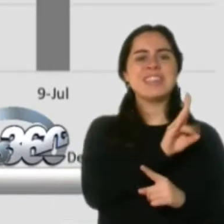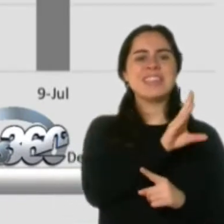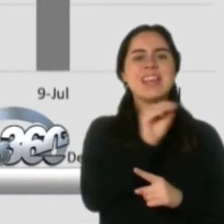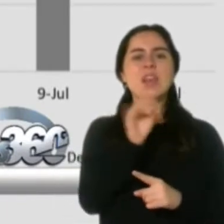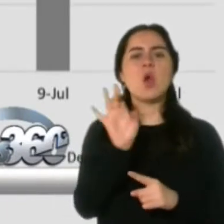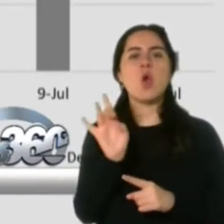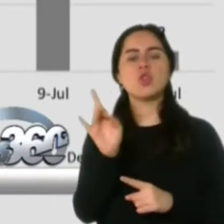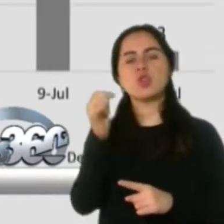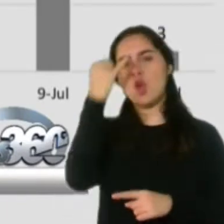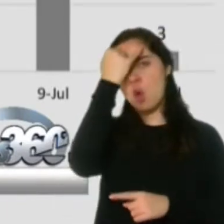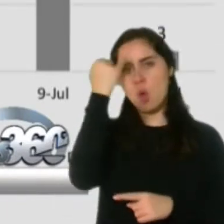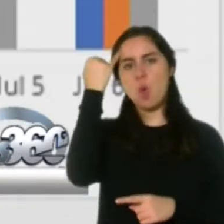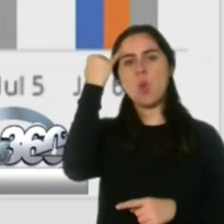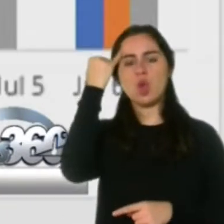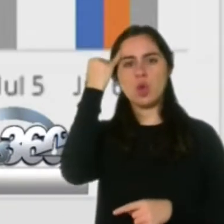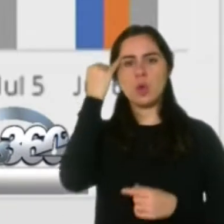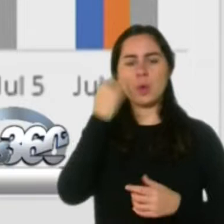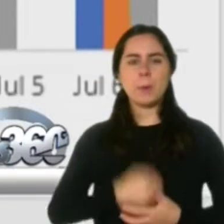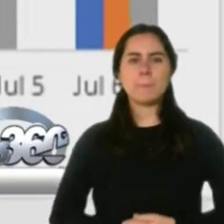julio.